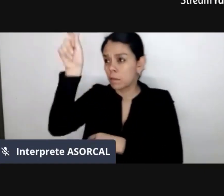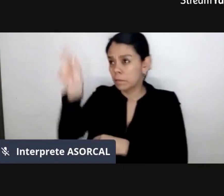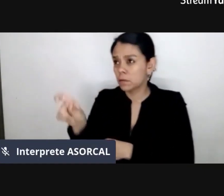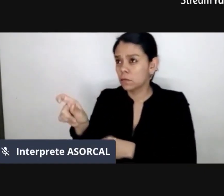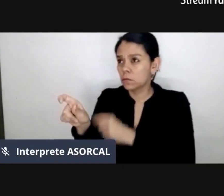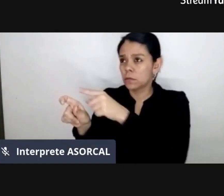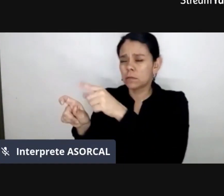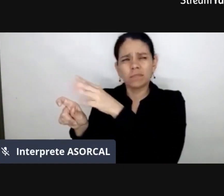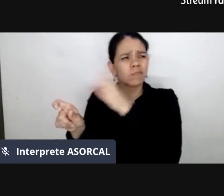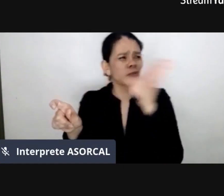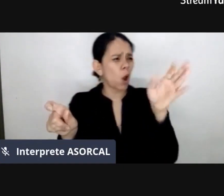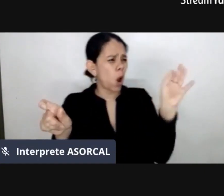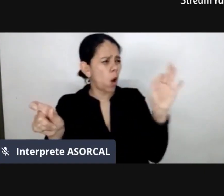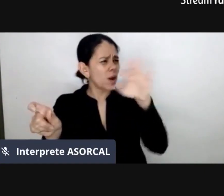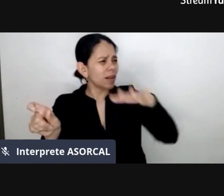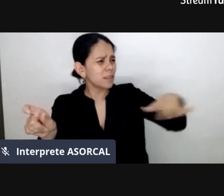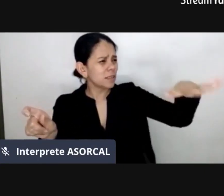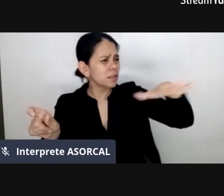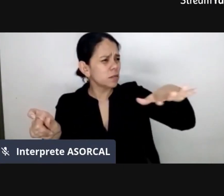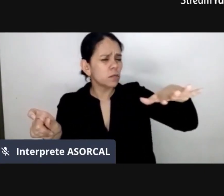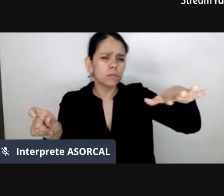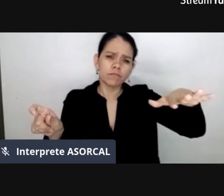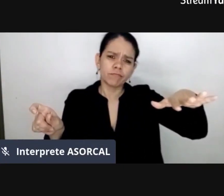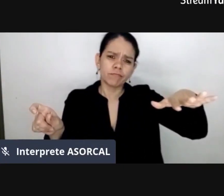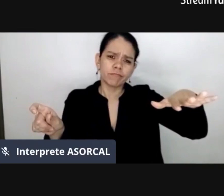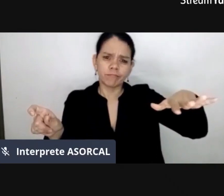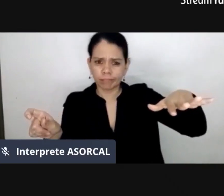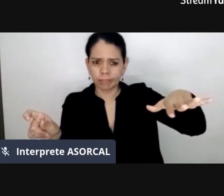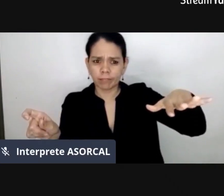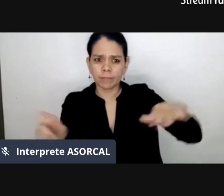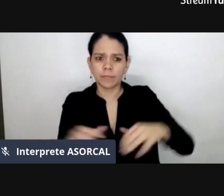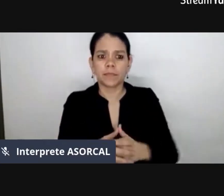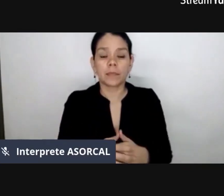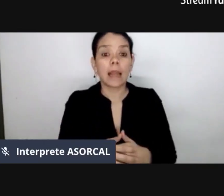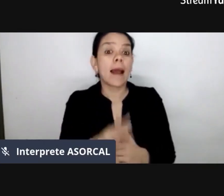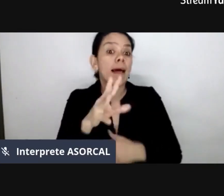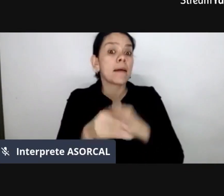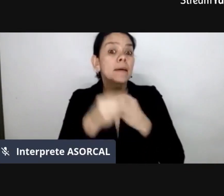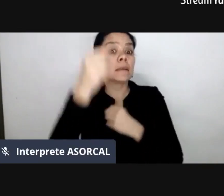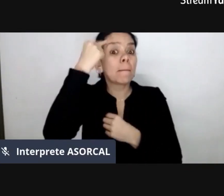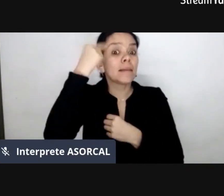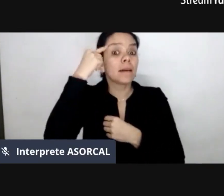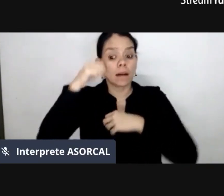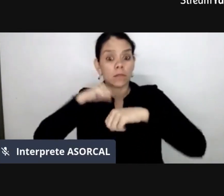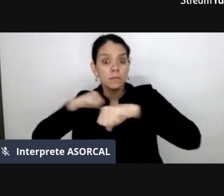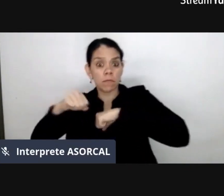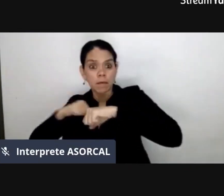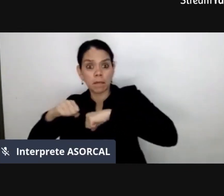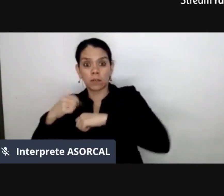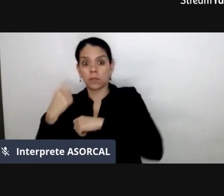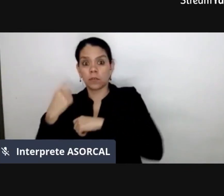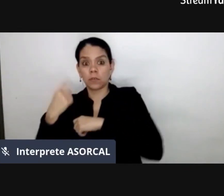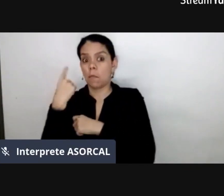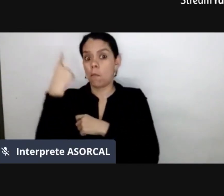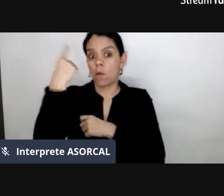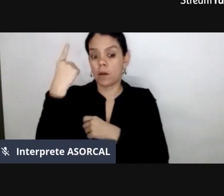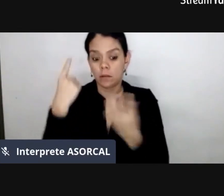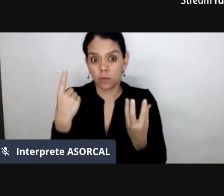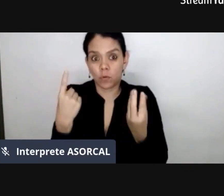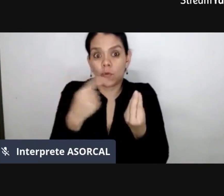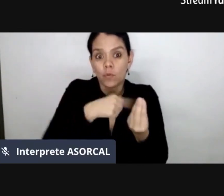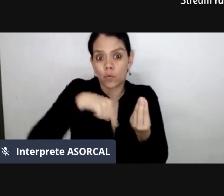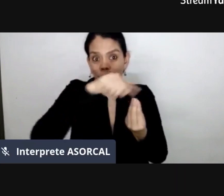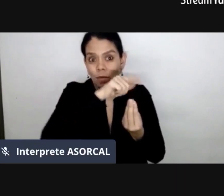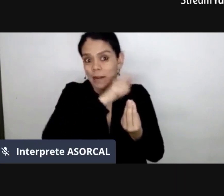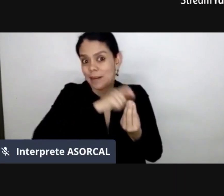lado. Y luego, el hecho de que los movimientos populares, políticos populares, tuviesen un programa